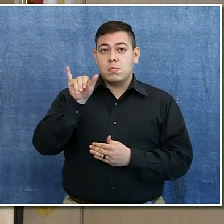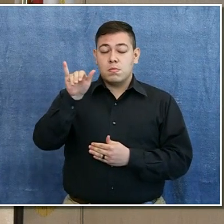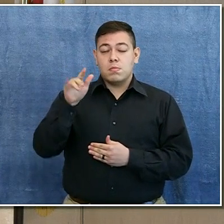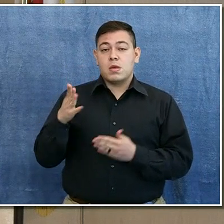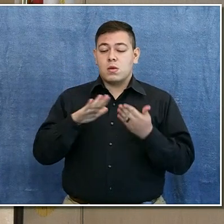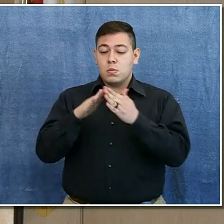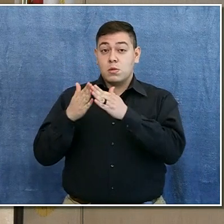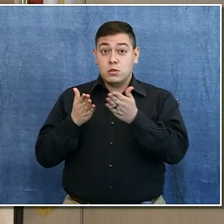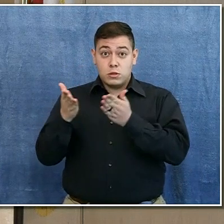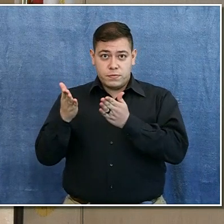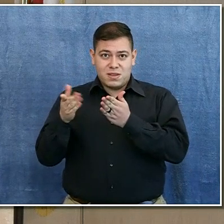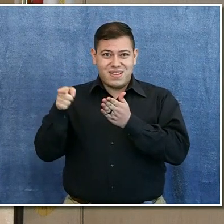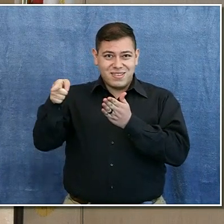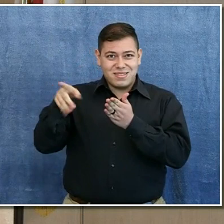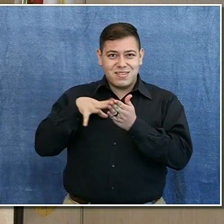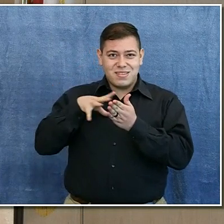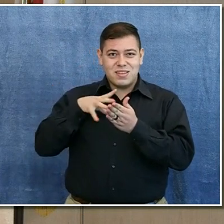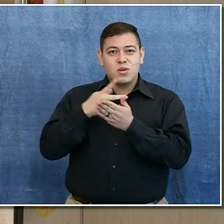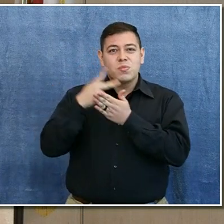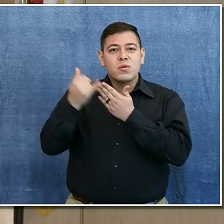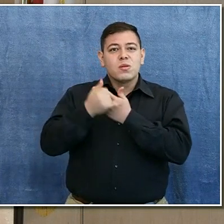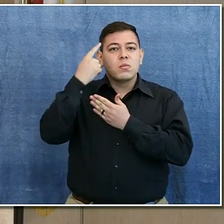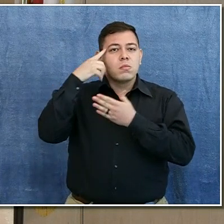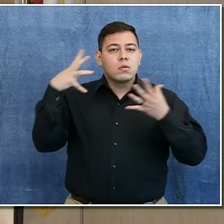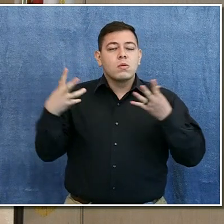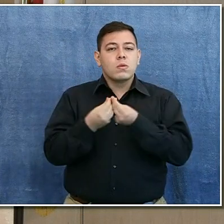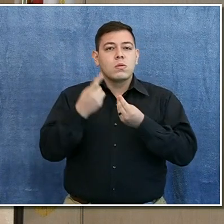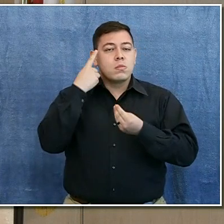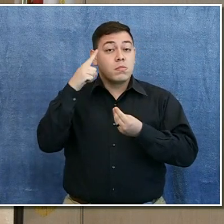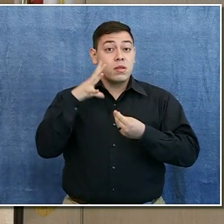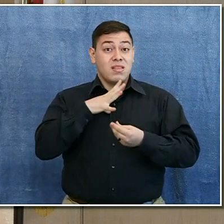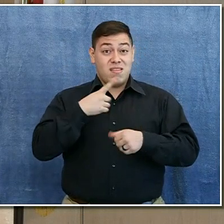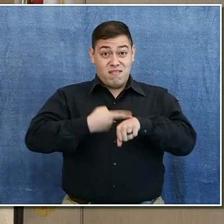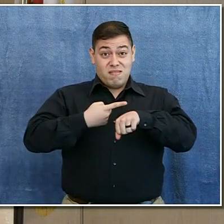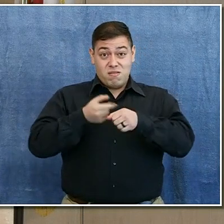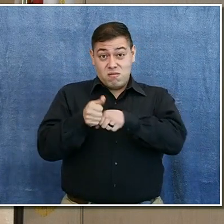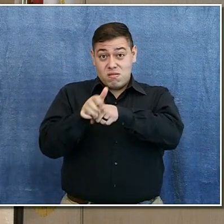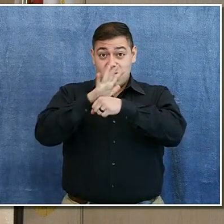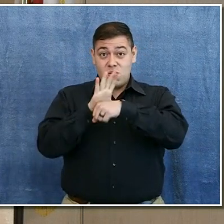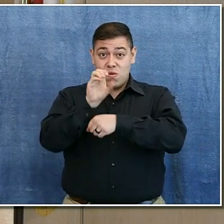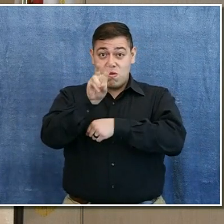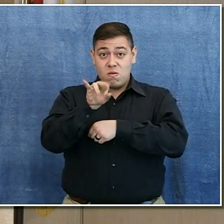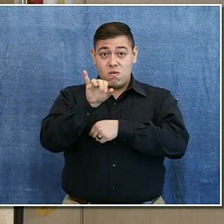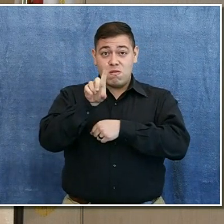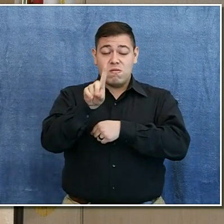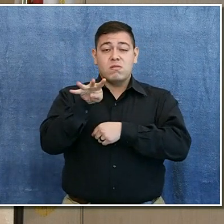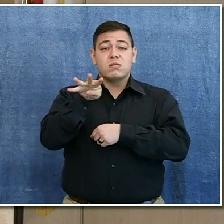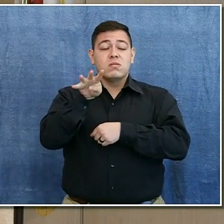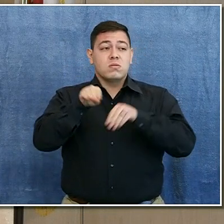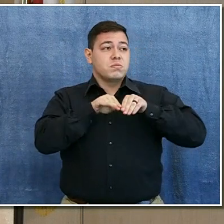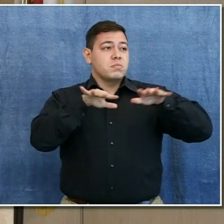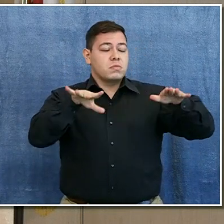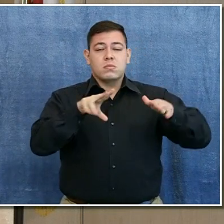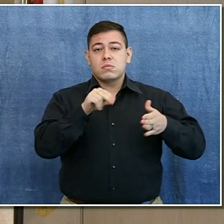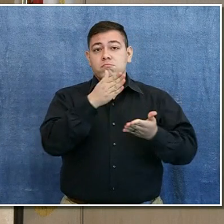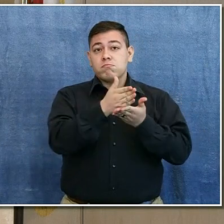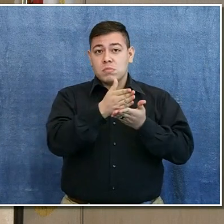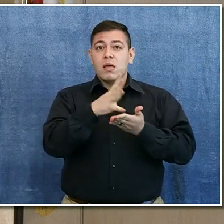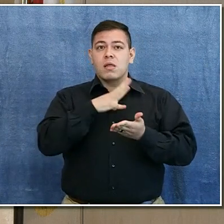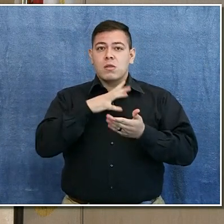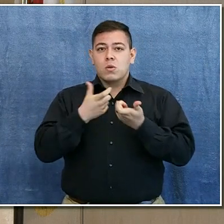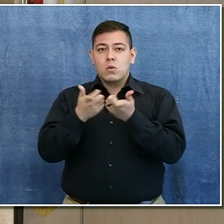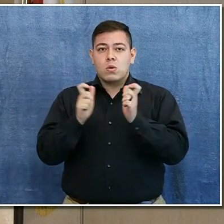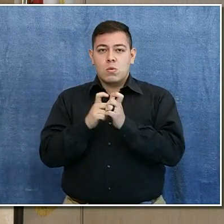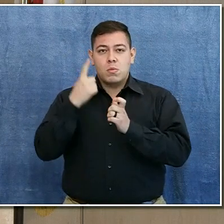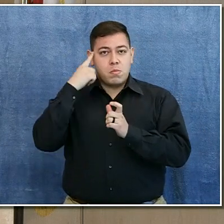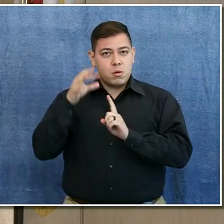con el fin de reducir el riesgo de propagación de COVID-19. El proyecto será implementado a través de un equipo de